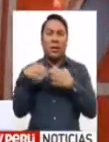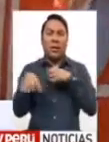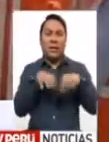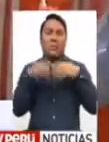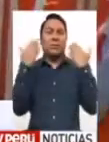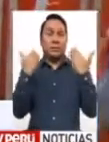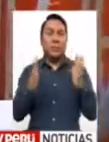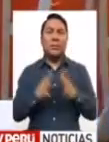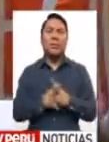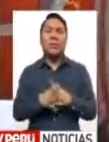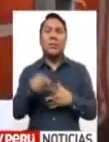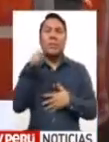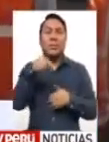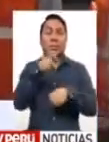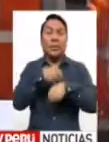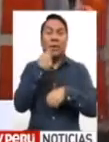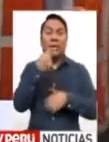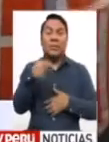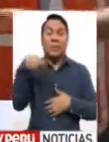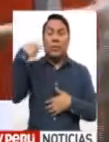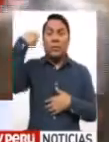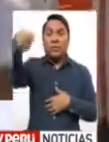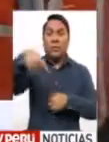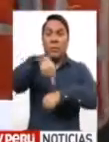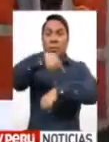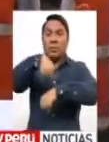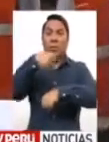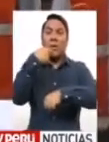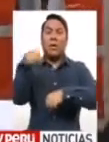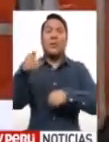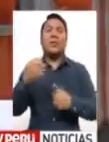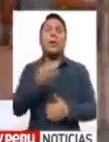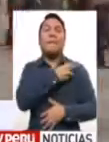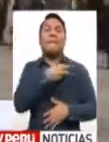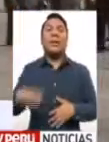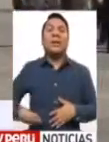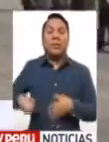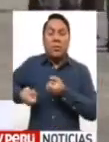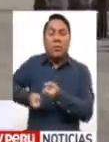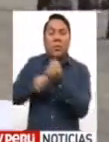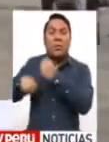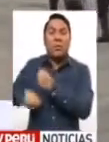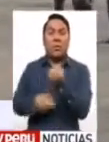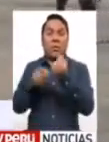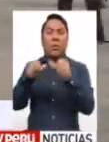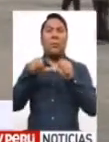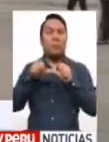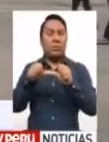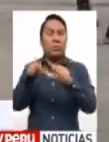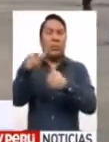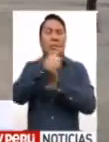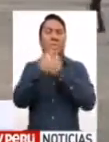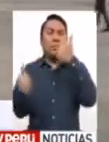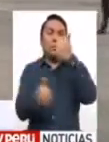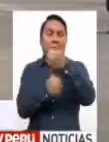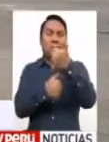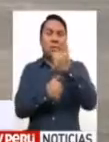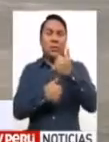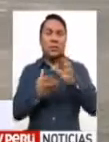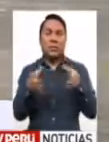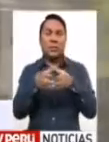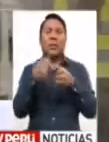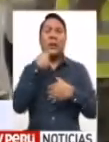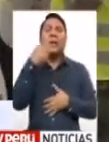en otro momento dijo en las próximas horas el ministro de agricultura decidirá la permanencia en el cargo del viceministro juan carlos gonzález